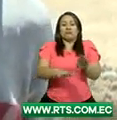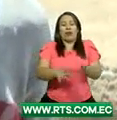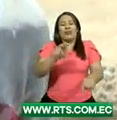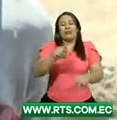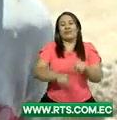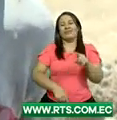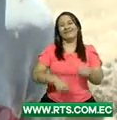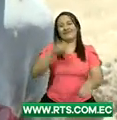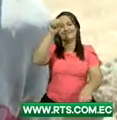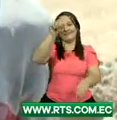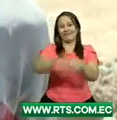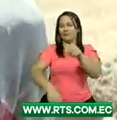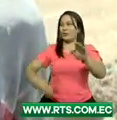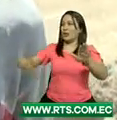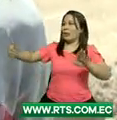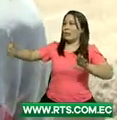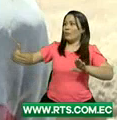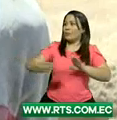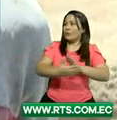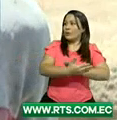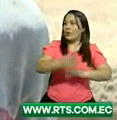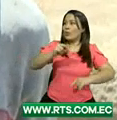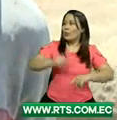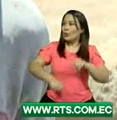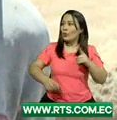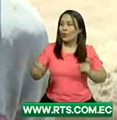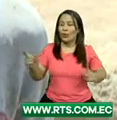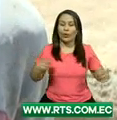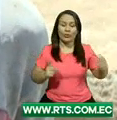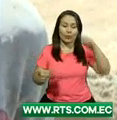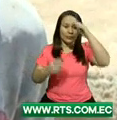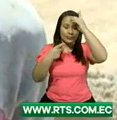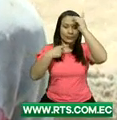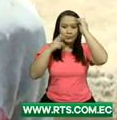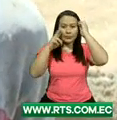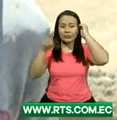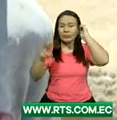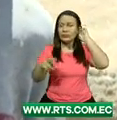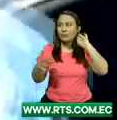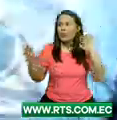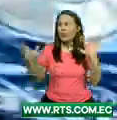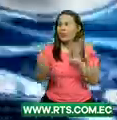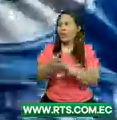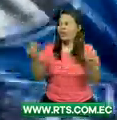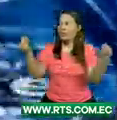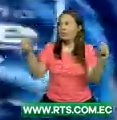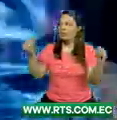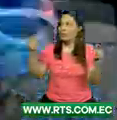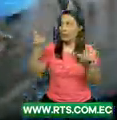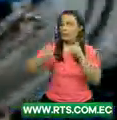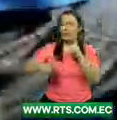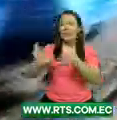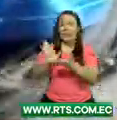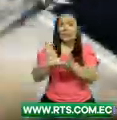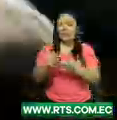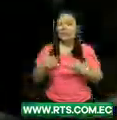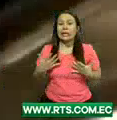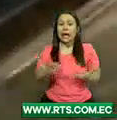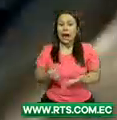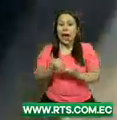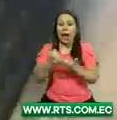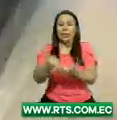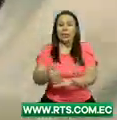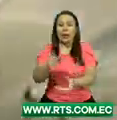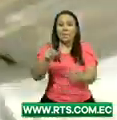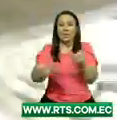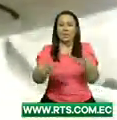del tanque no puedo controlar y volver a pesar que los testigos intentaron ayudar a